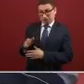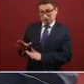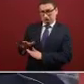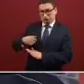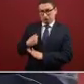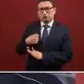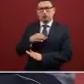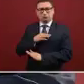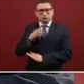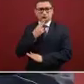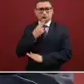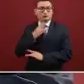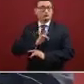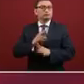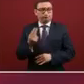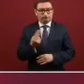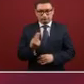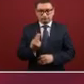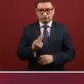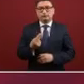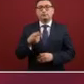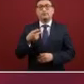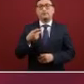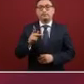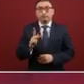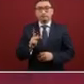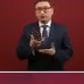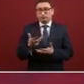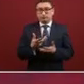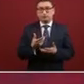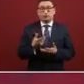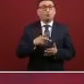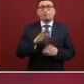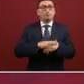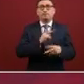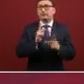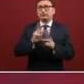necesita o no pero no significa contratar deuda